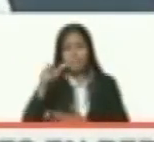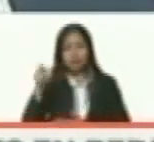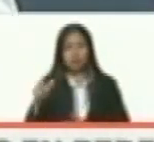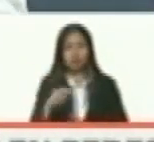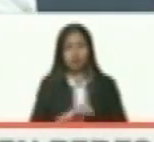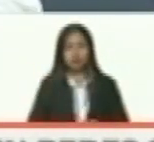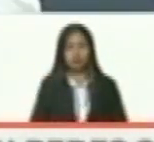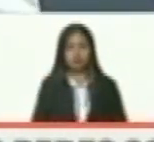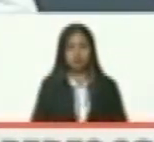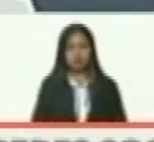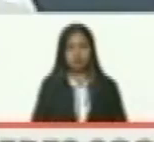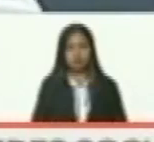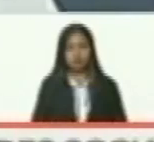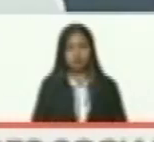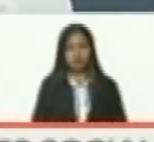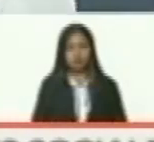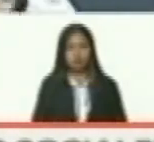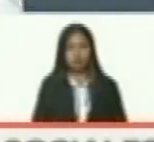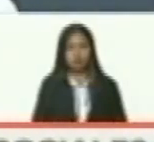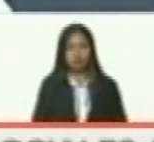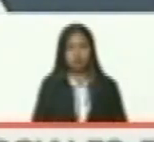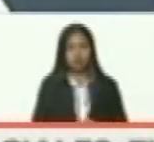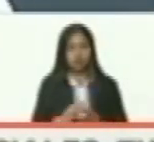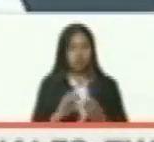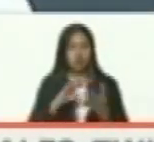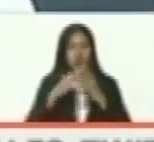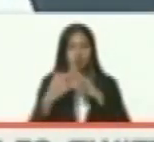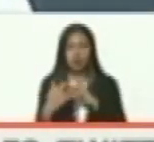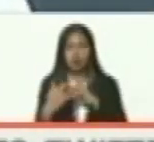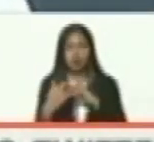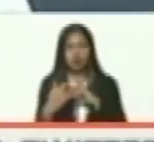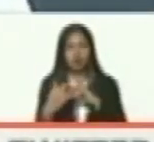todos los vericuetos de los barrios,